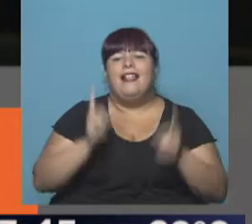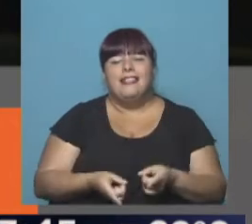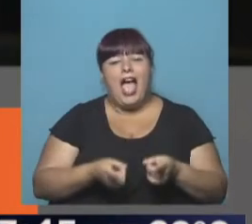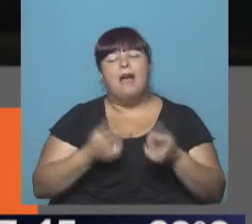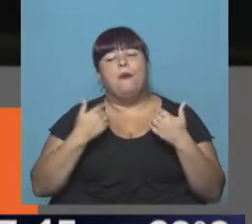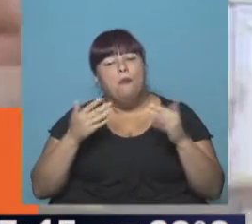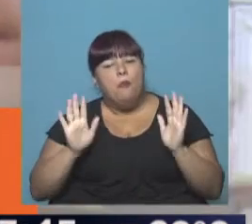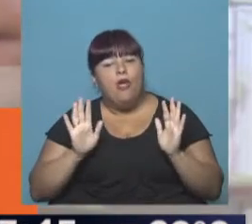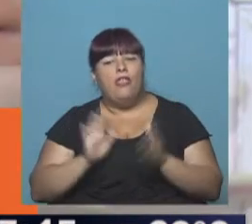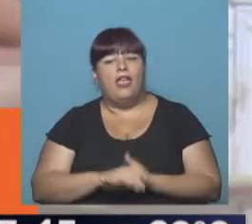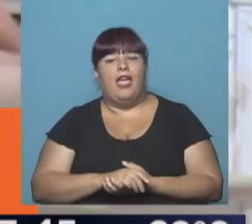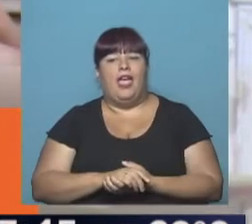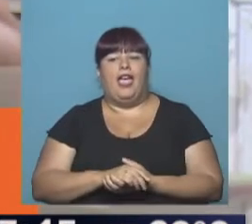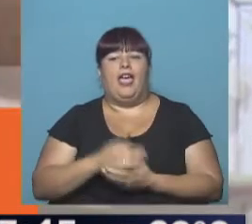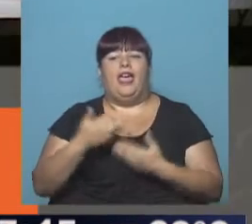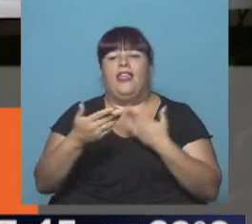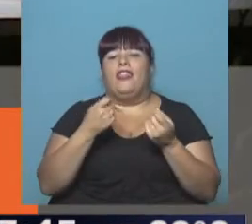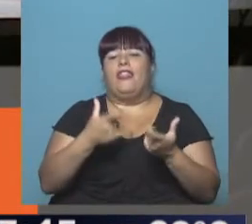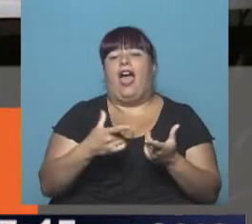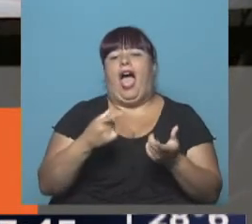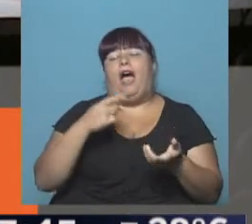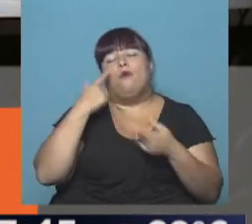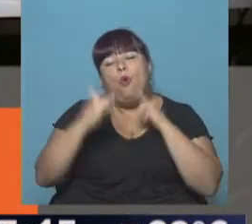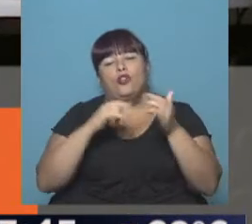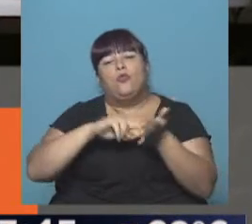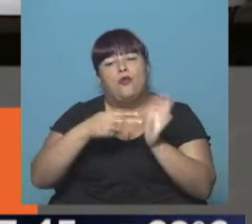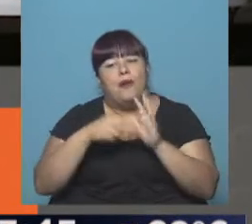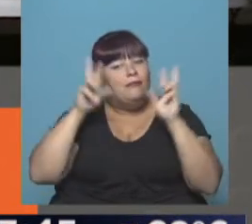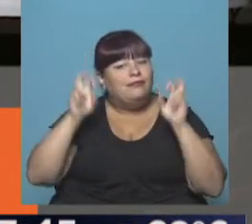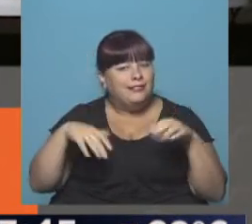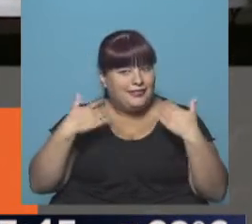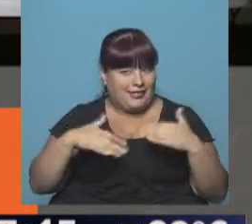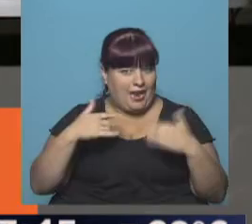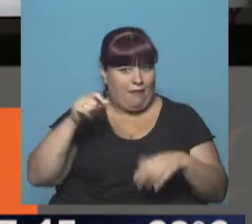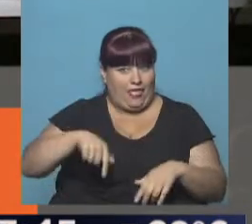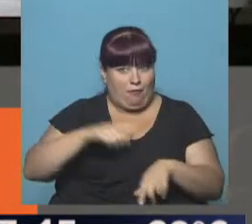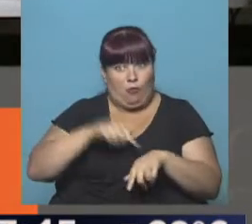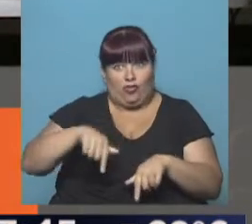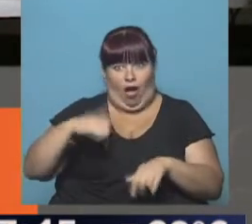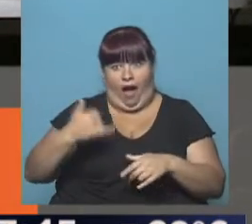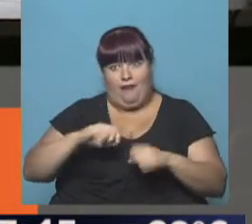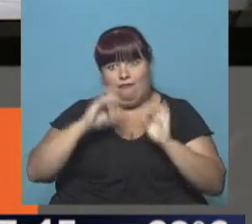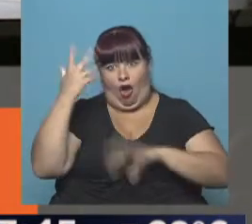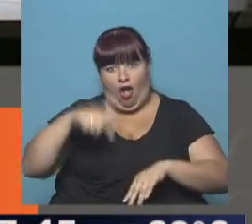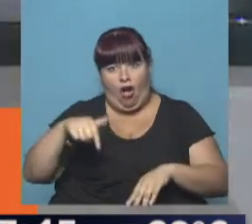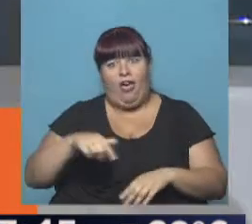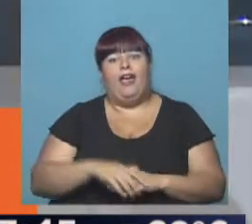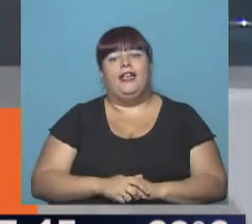tiene la posibilidad de acercarse a una problemática y un tema que es muy de nuestros días